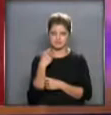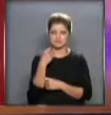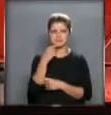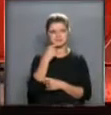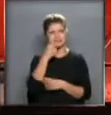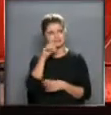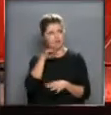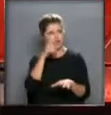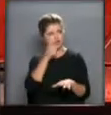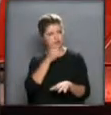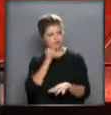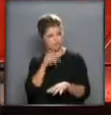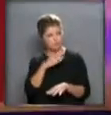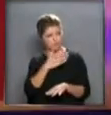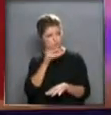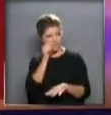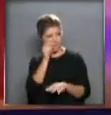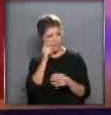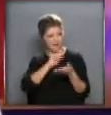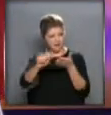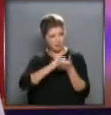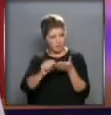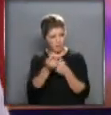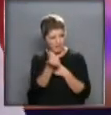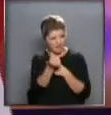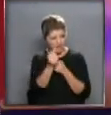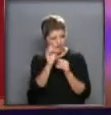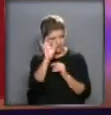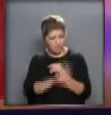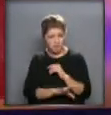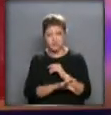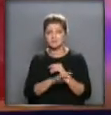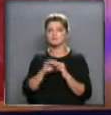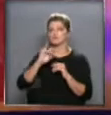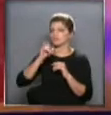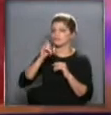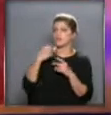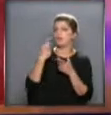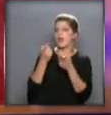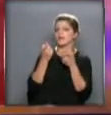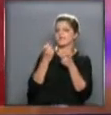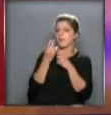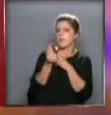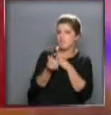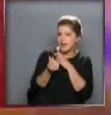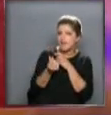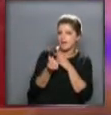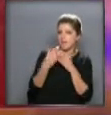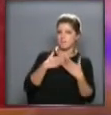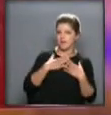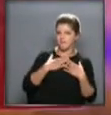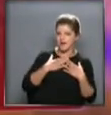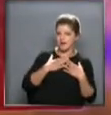no tenían dinero la pasaba mucho mejor la pregunta entonces es necesitamos el dinero para ser felices no tenemos más